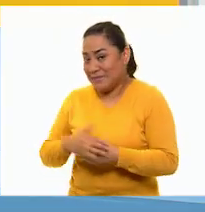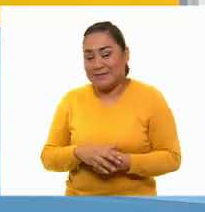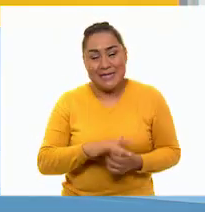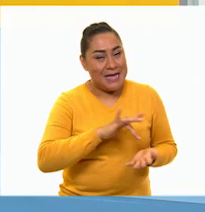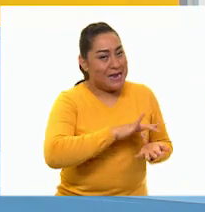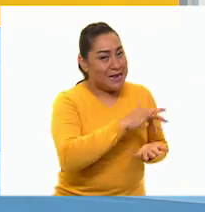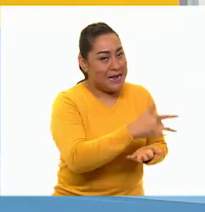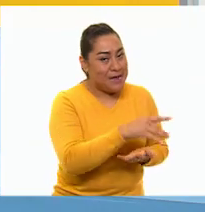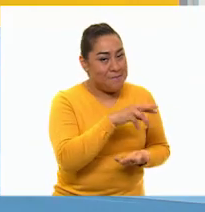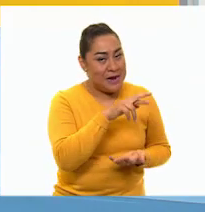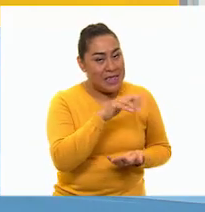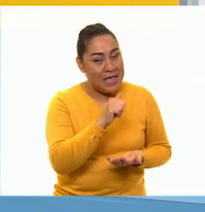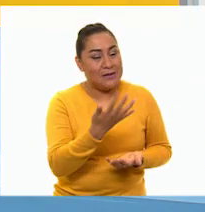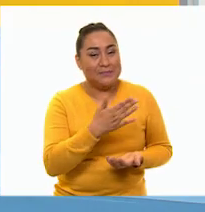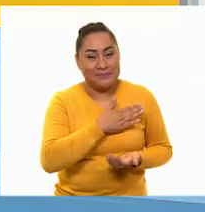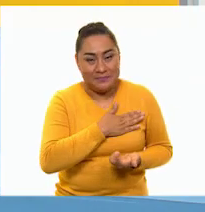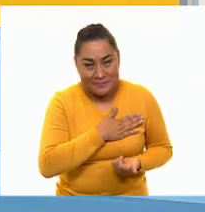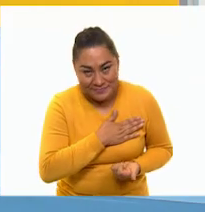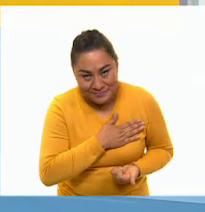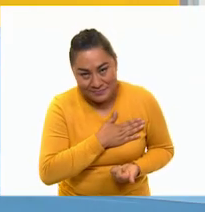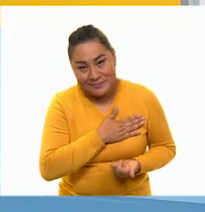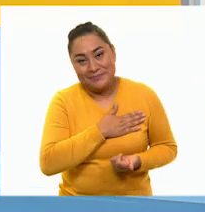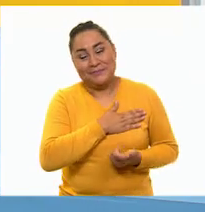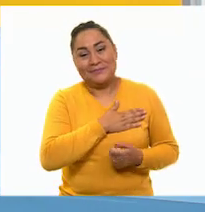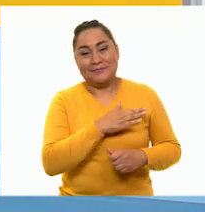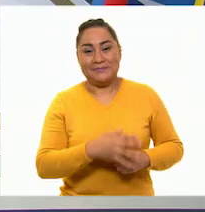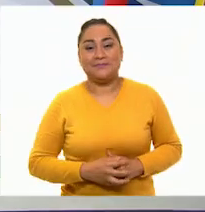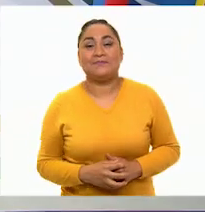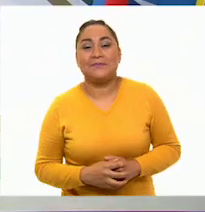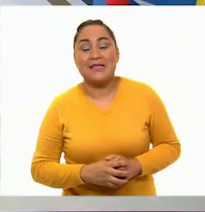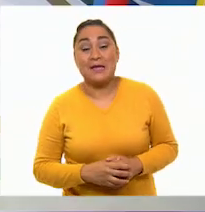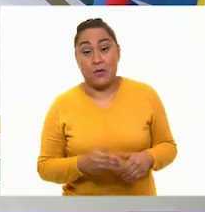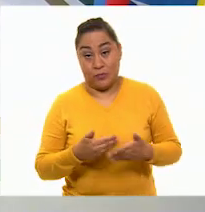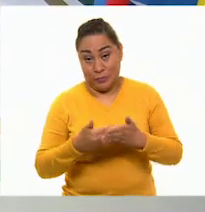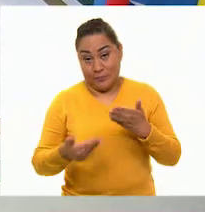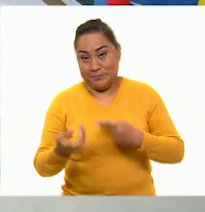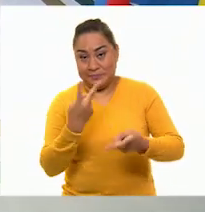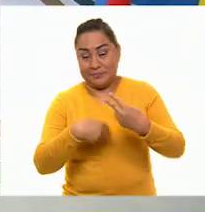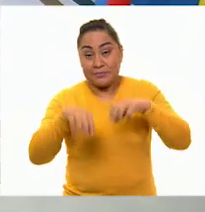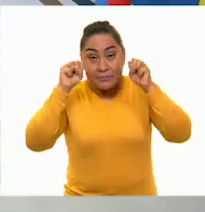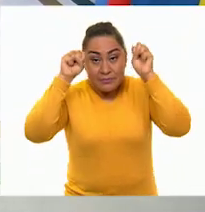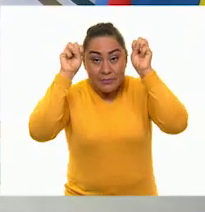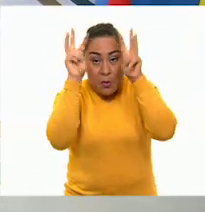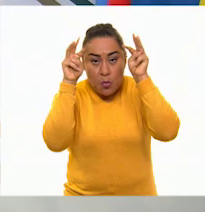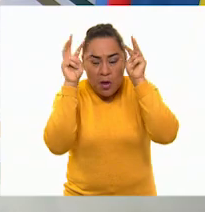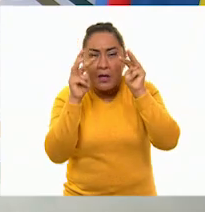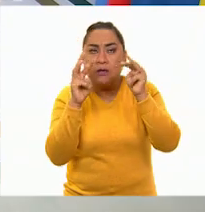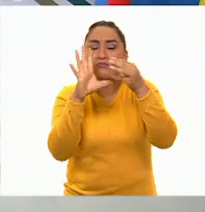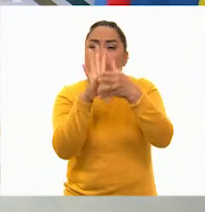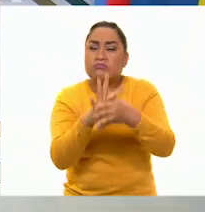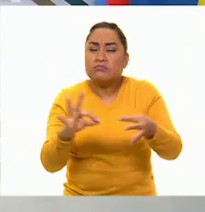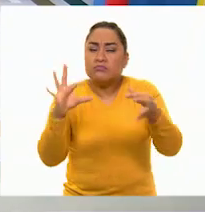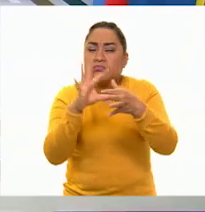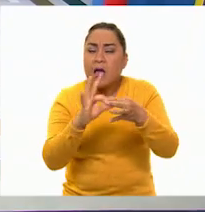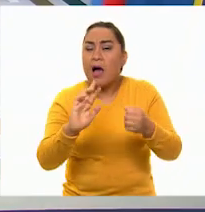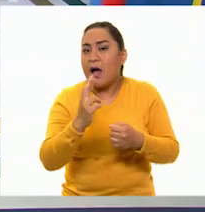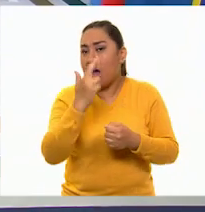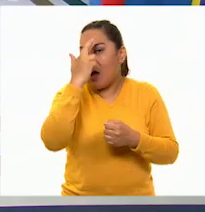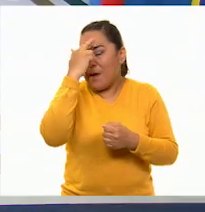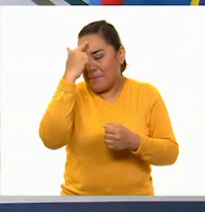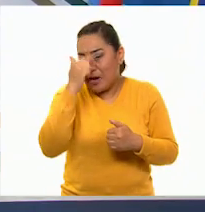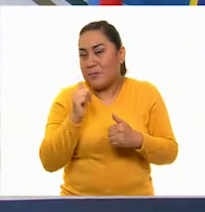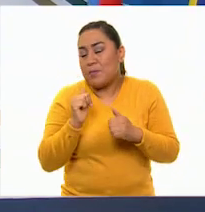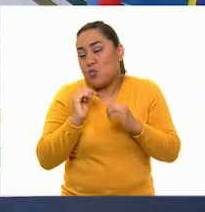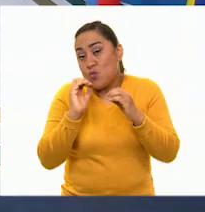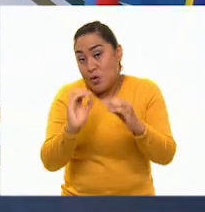María. Te saludo en el corazón, con el saludo en el corazón. Aquí está ya Ajo Listo para recordarnos e informarnos las medidas de prevención